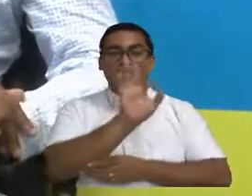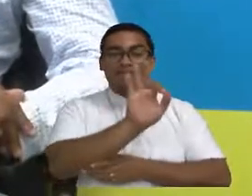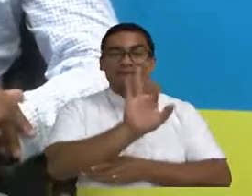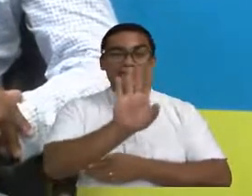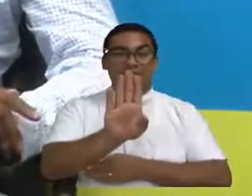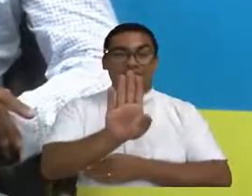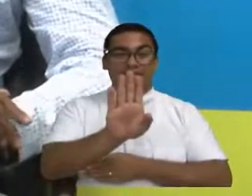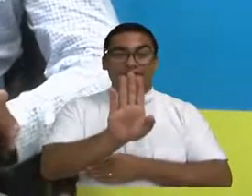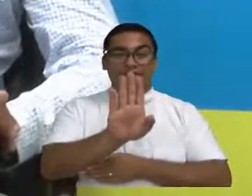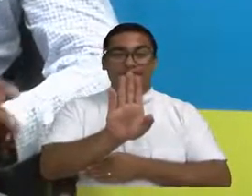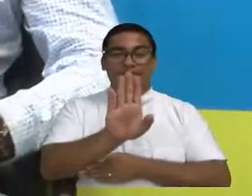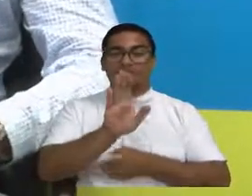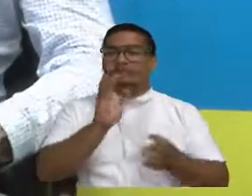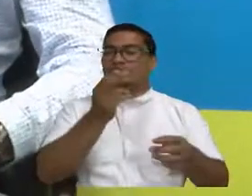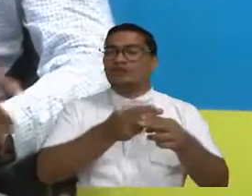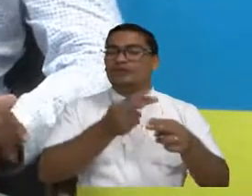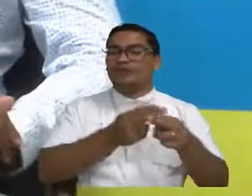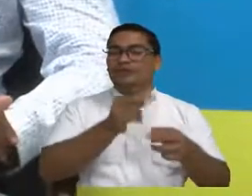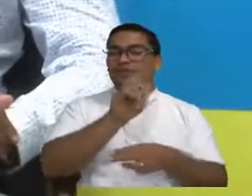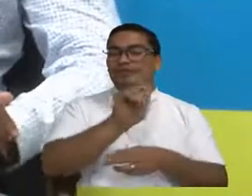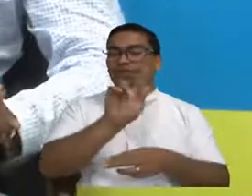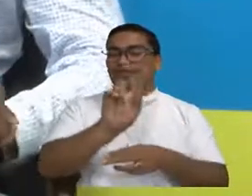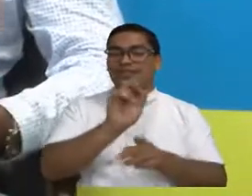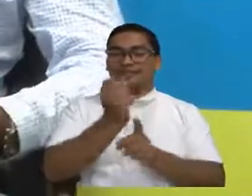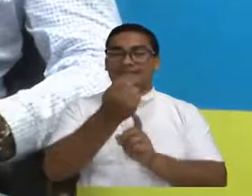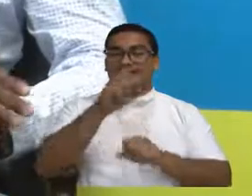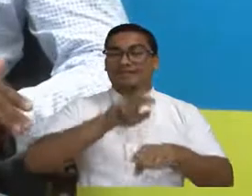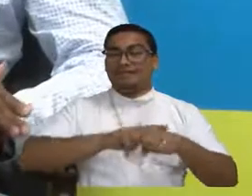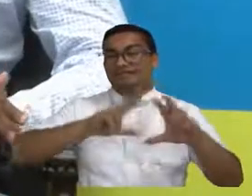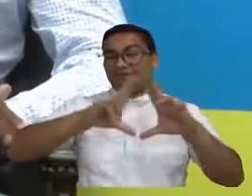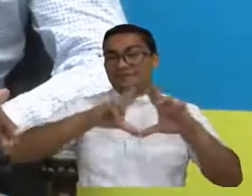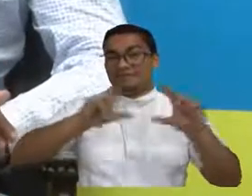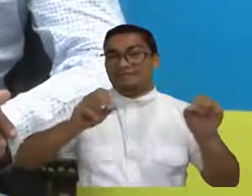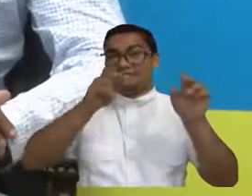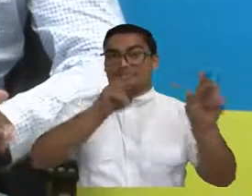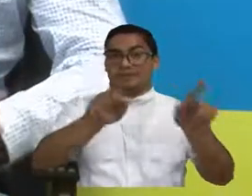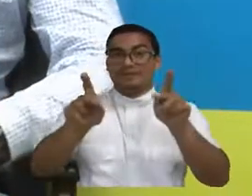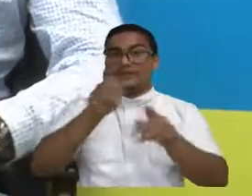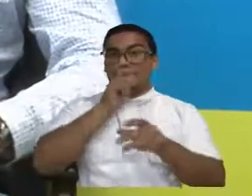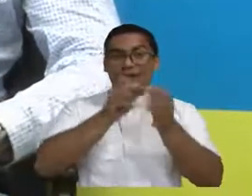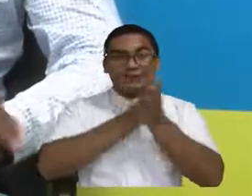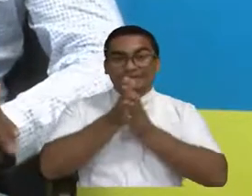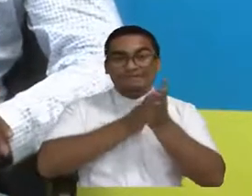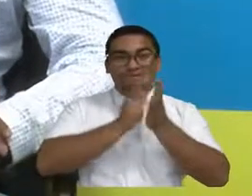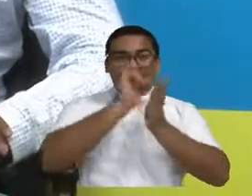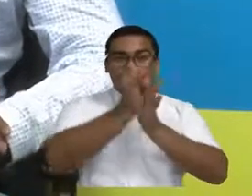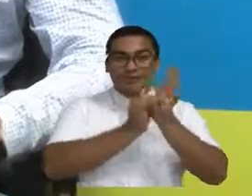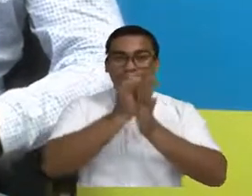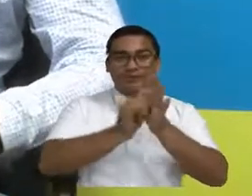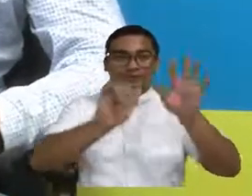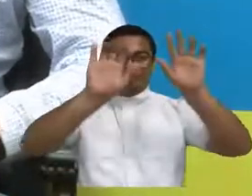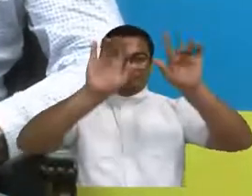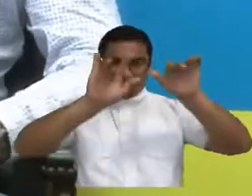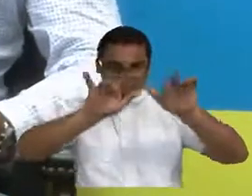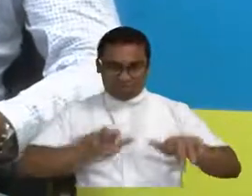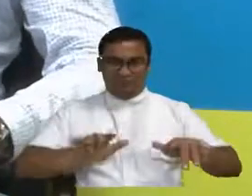social aparecemos como Canal Parlamentario Nicaragua. También a quienes nos ven en YouTube, en esta plataforma, aparecemos